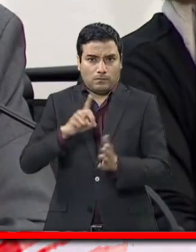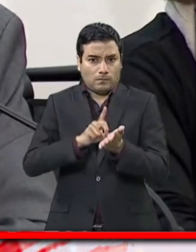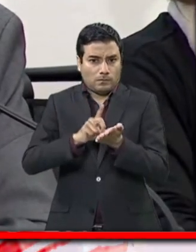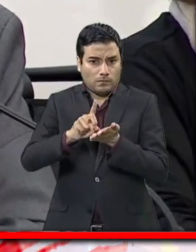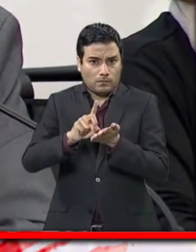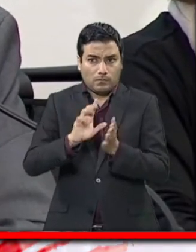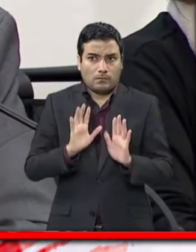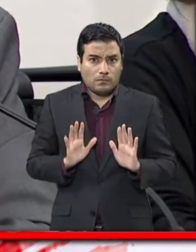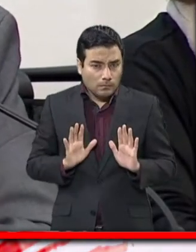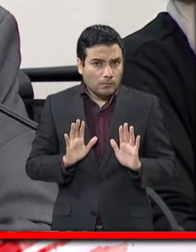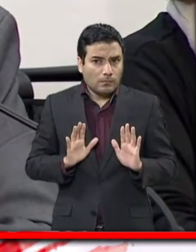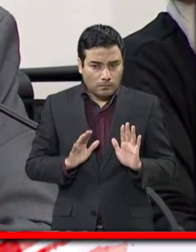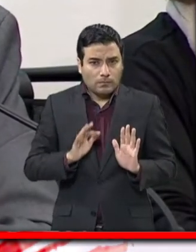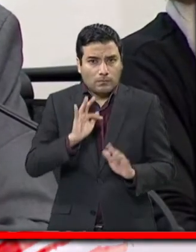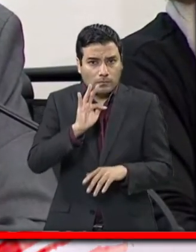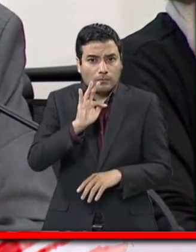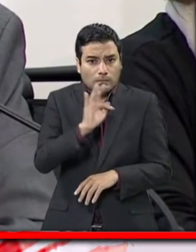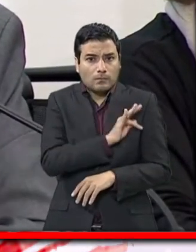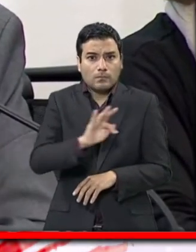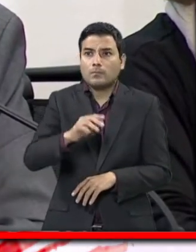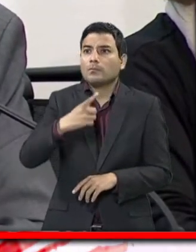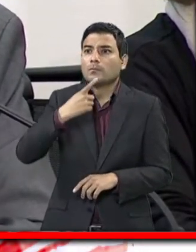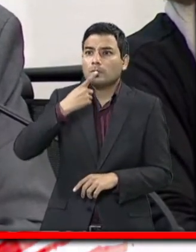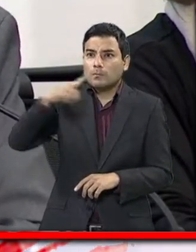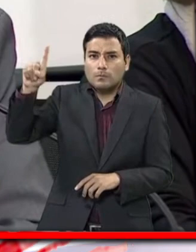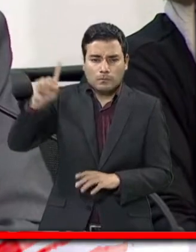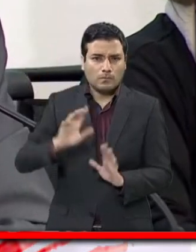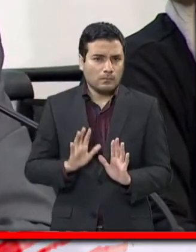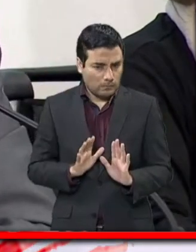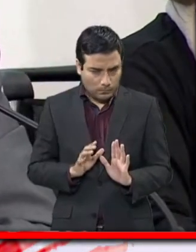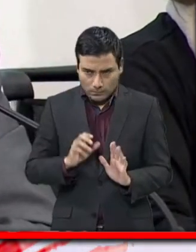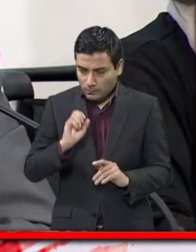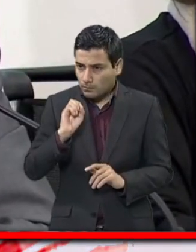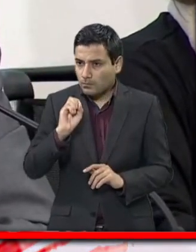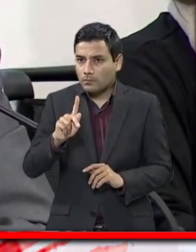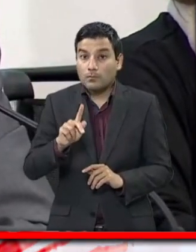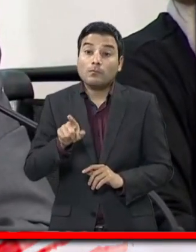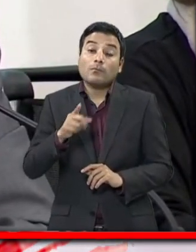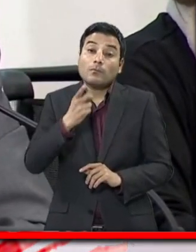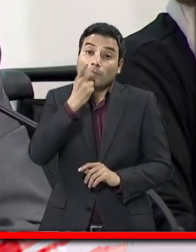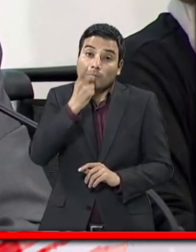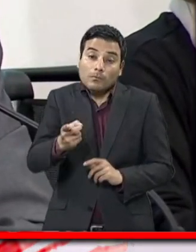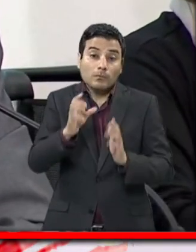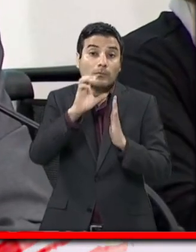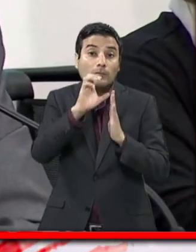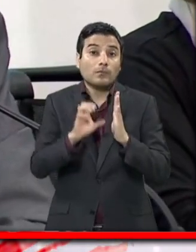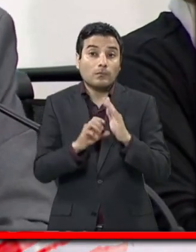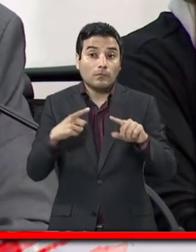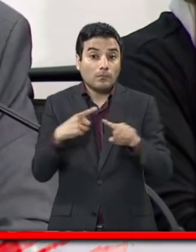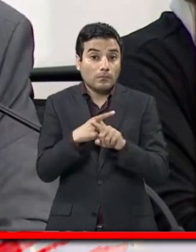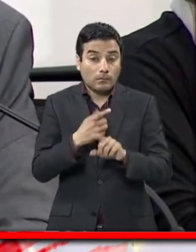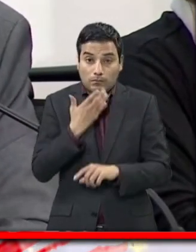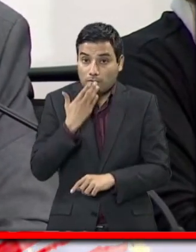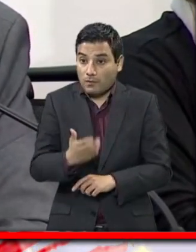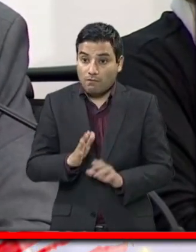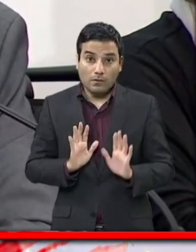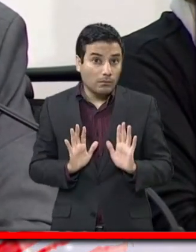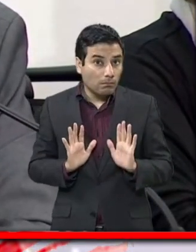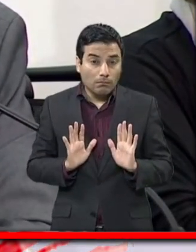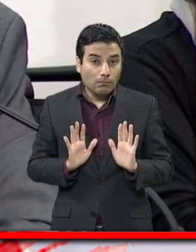las han este controvertido o han presentado acciones de inconstitucionalidad esto significa